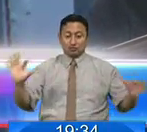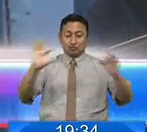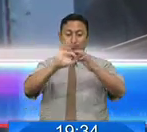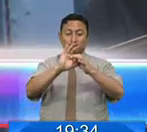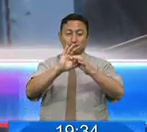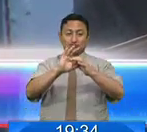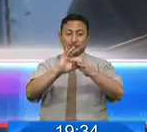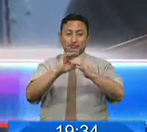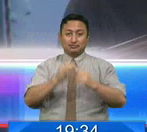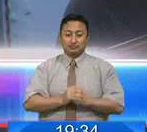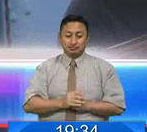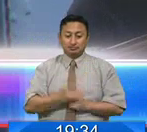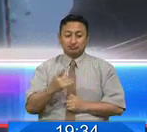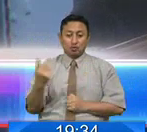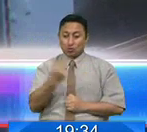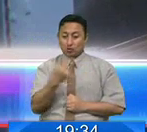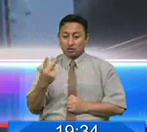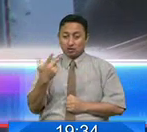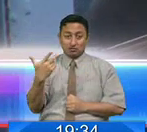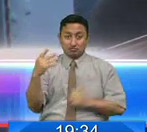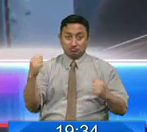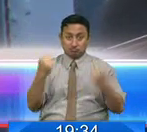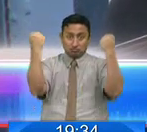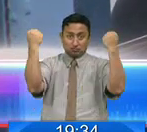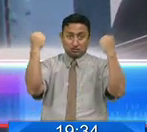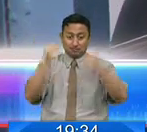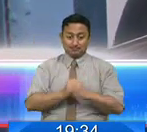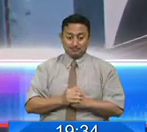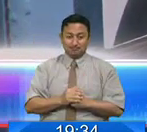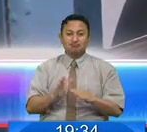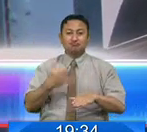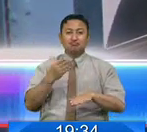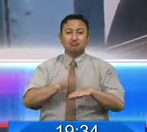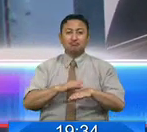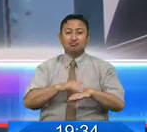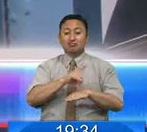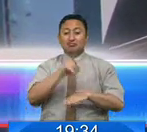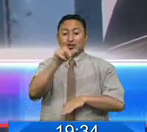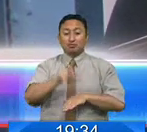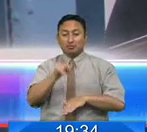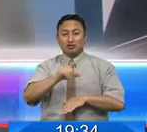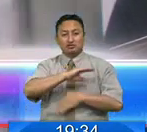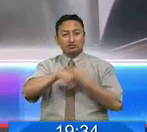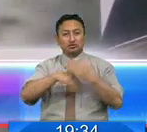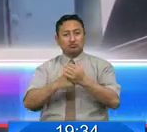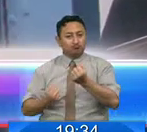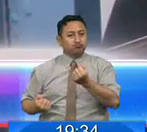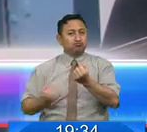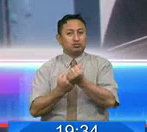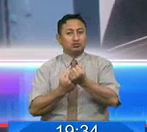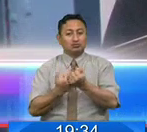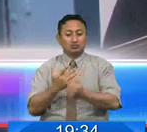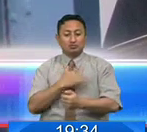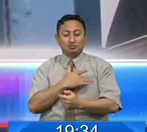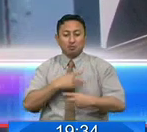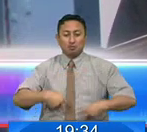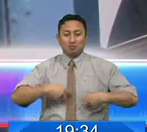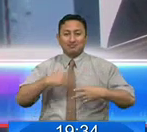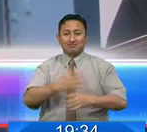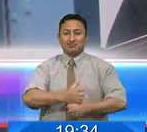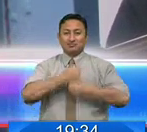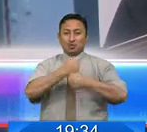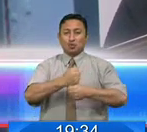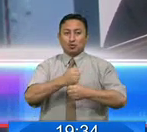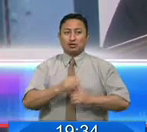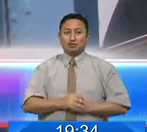alcalde y el éxito de cualquiera de los dos solamente se da si es que los ciudadanos tienen una vida más segura y